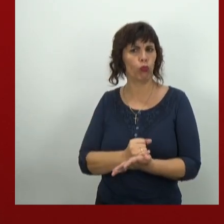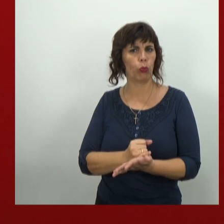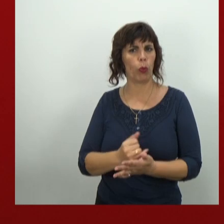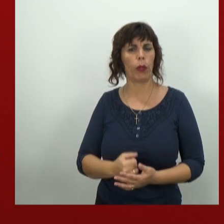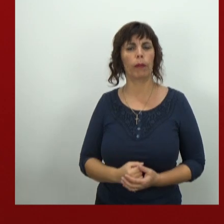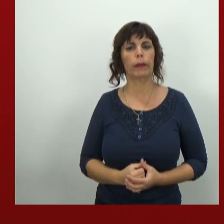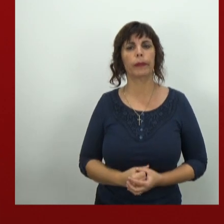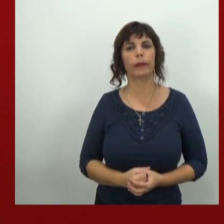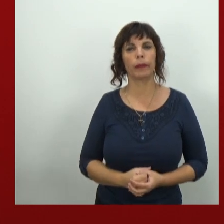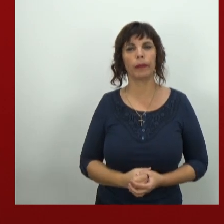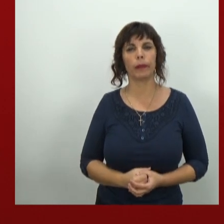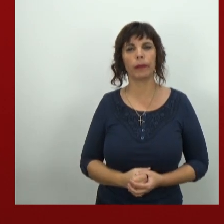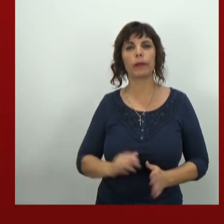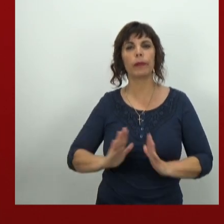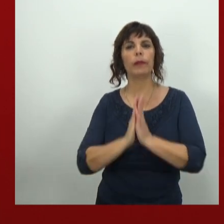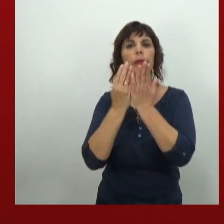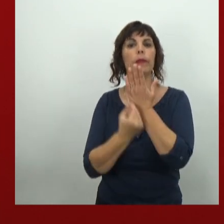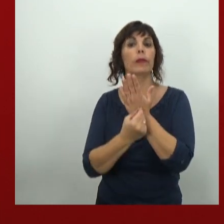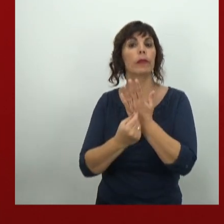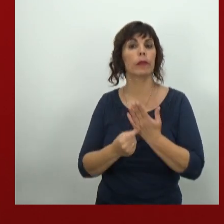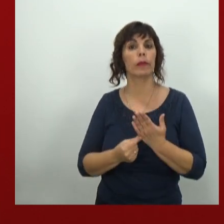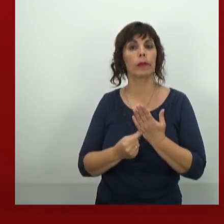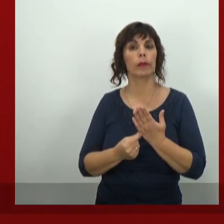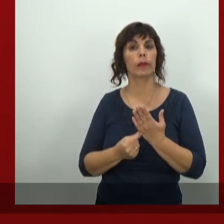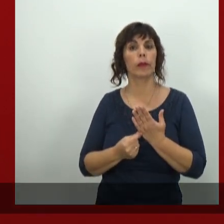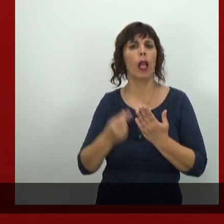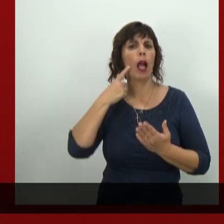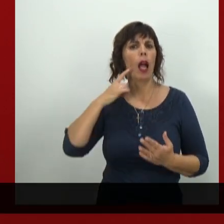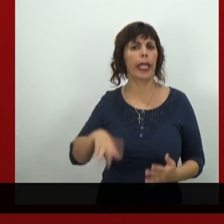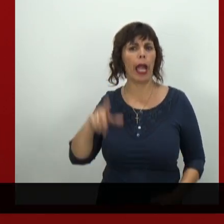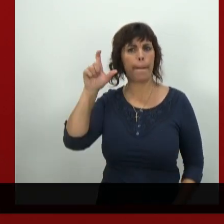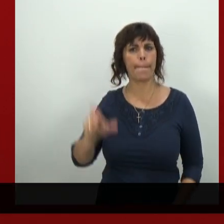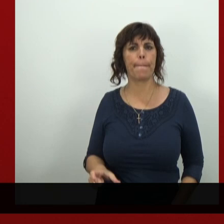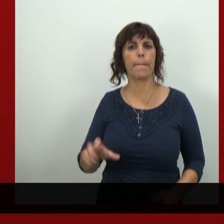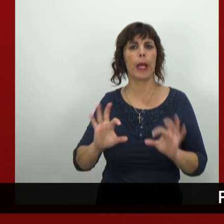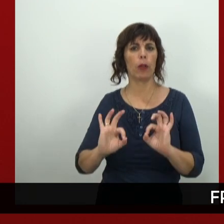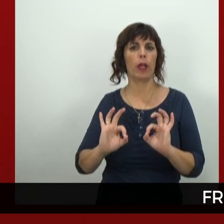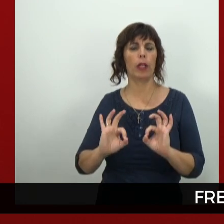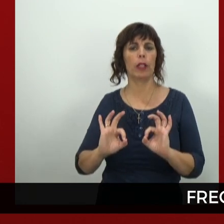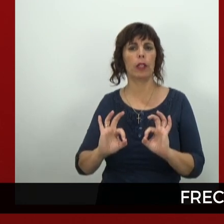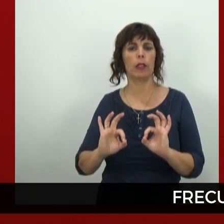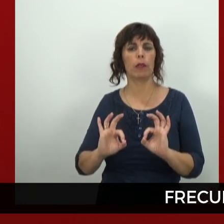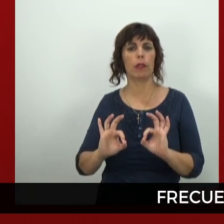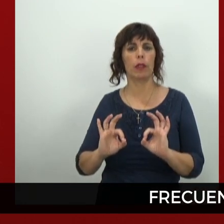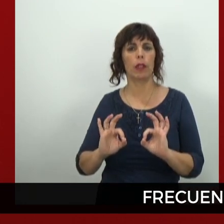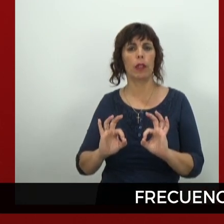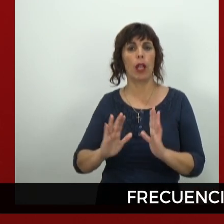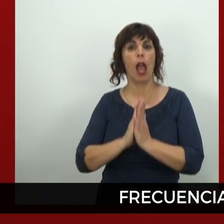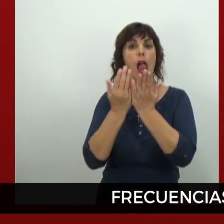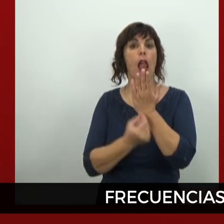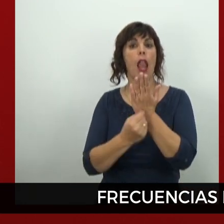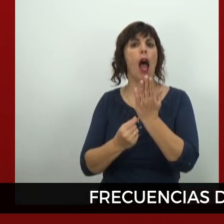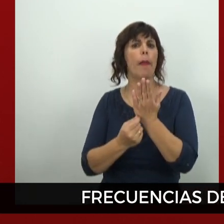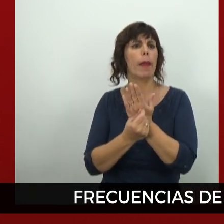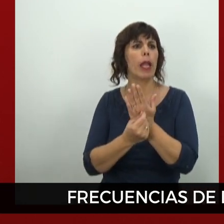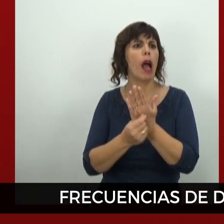Biblia. Y la Biblia es una persona. La Biblia es Jesucristo, el Hijo de